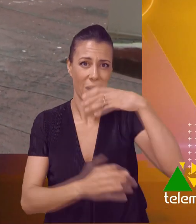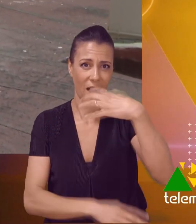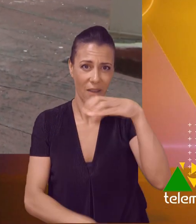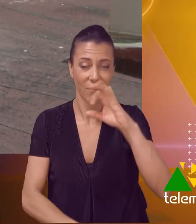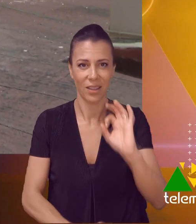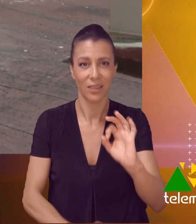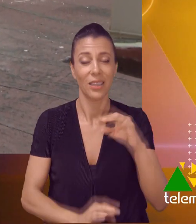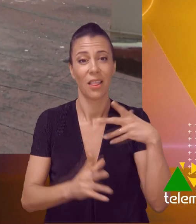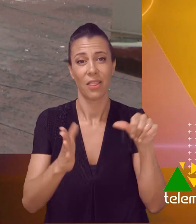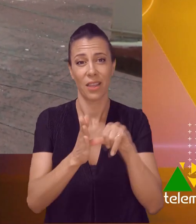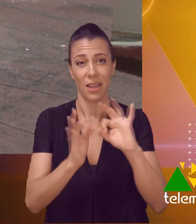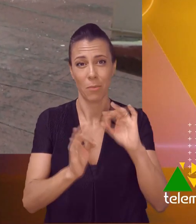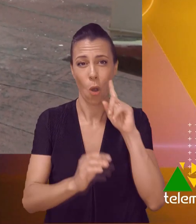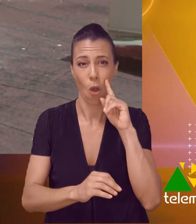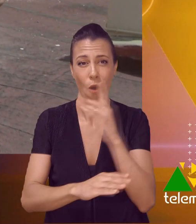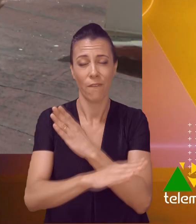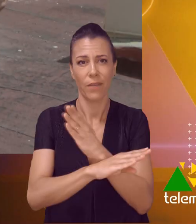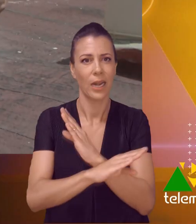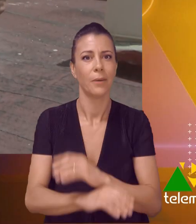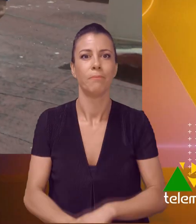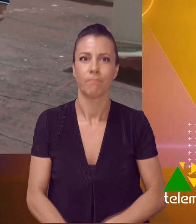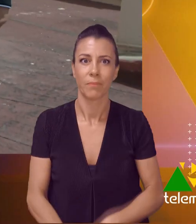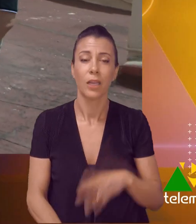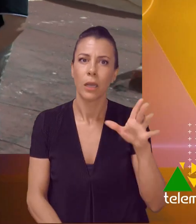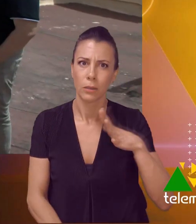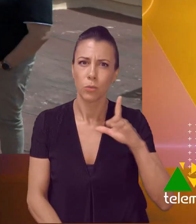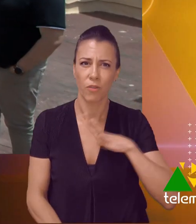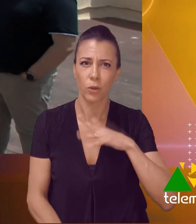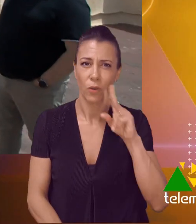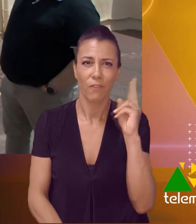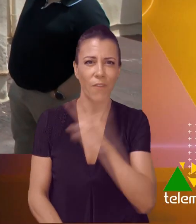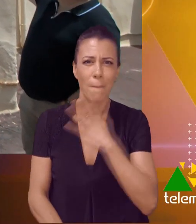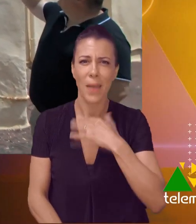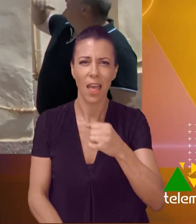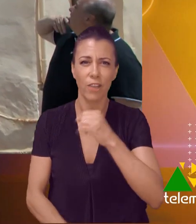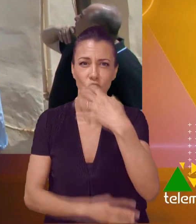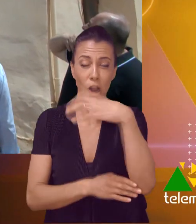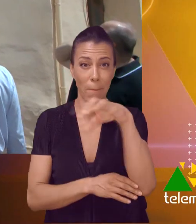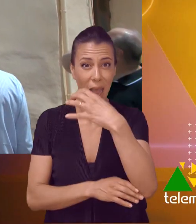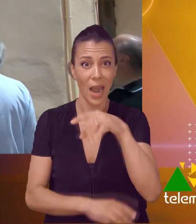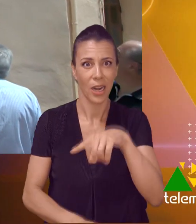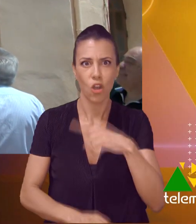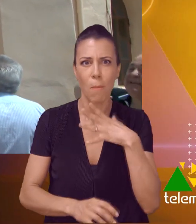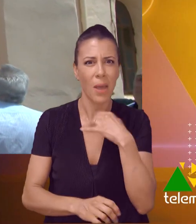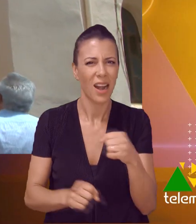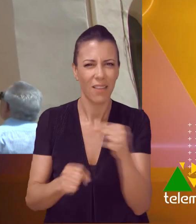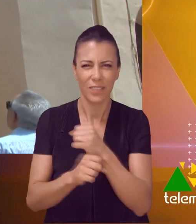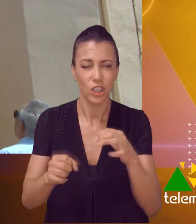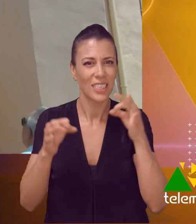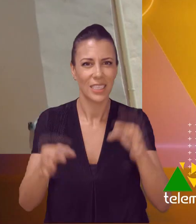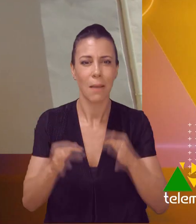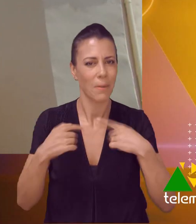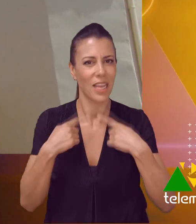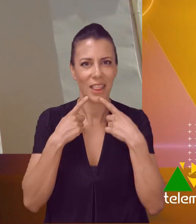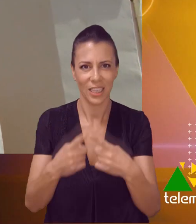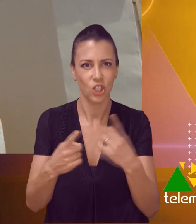vela. Nada que ver con nuestro fantástico campanario. Están viéndolo ustedes ahí ya cada vez más cerca, esas fantásticas campanas que siempre hemos dicho que han